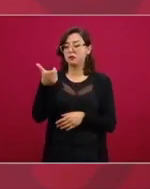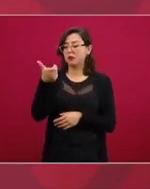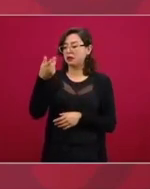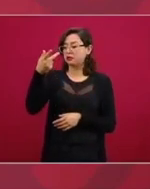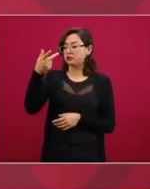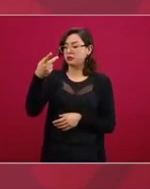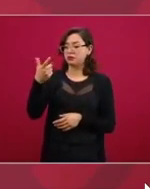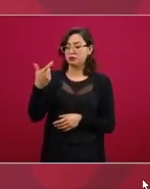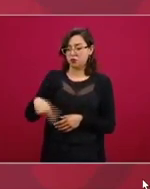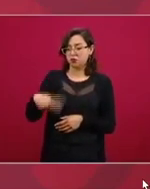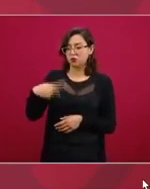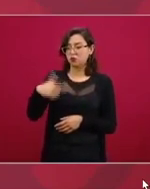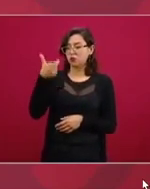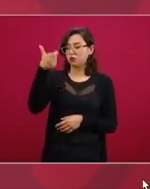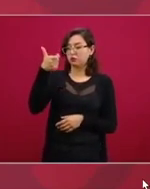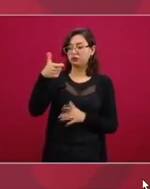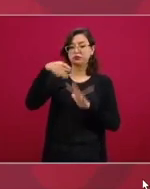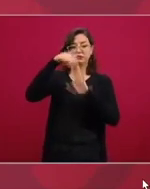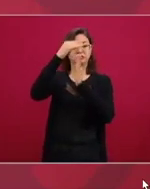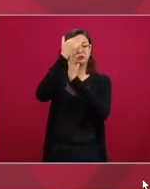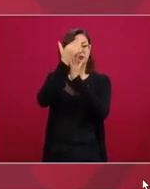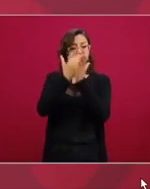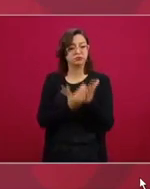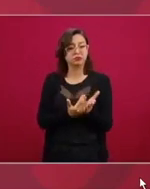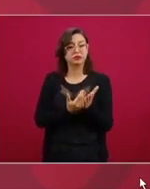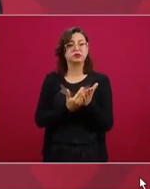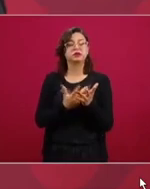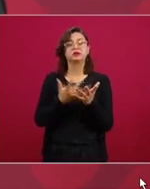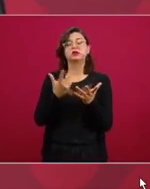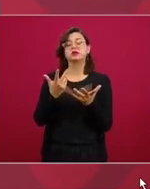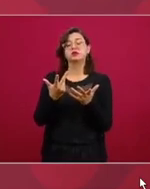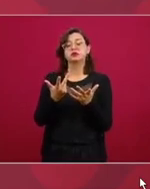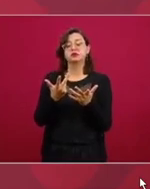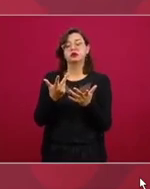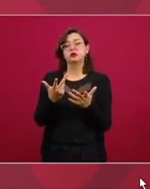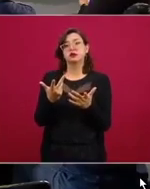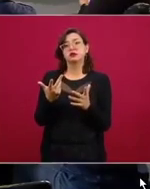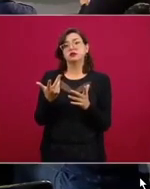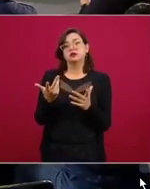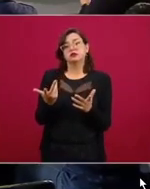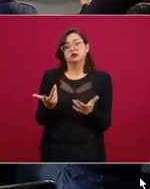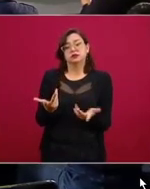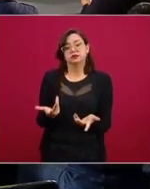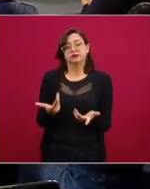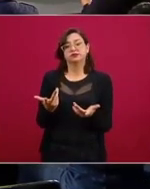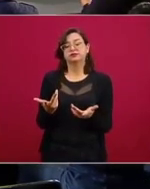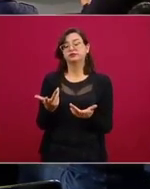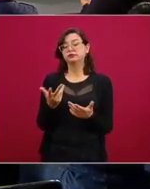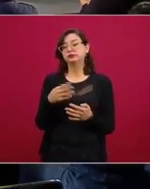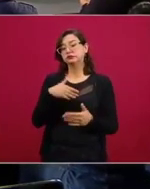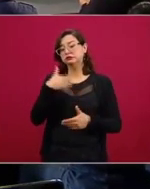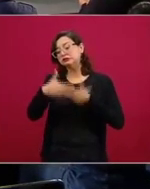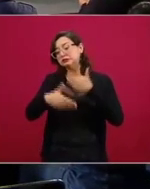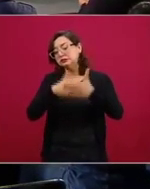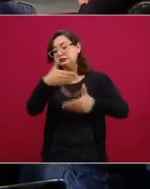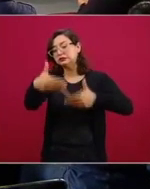moneda, de los pronósticos de recesión